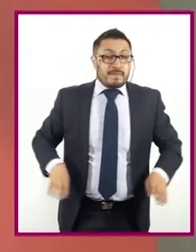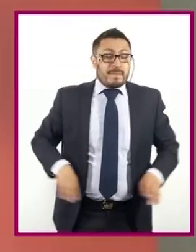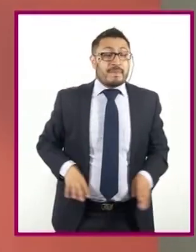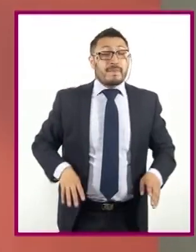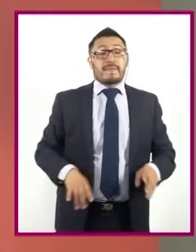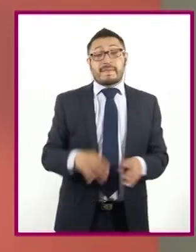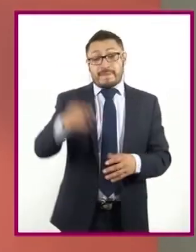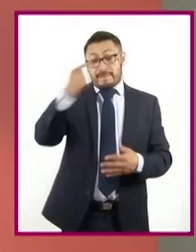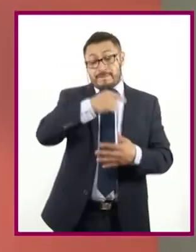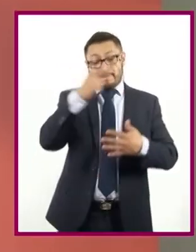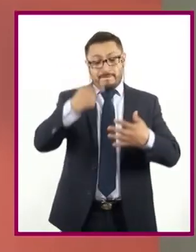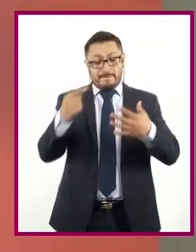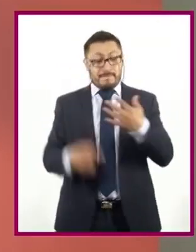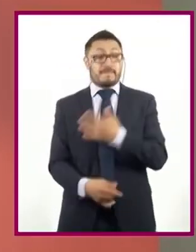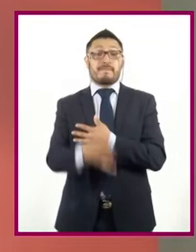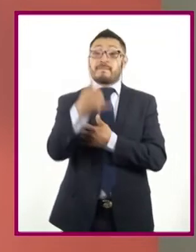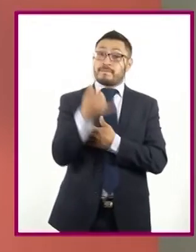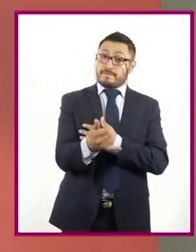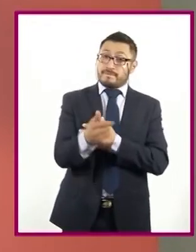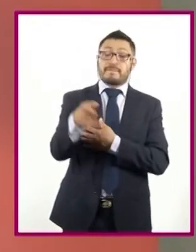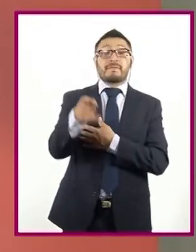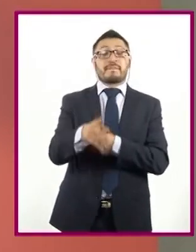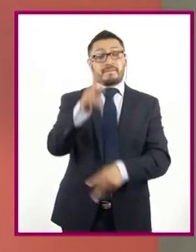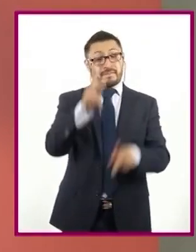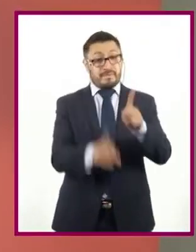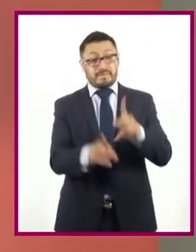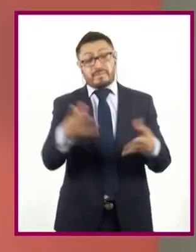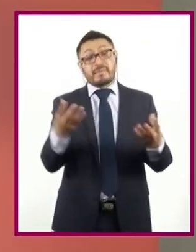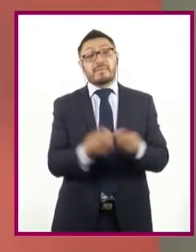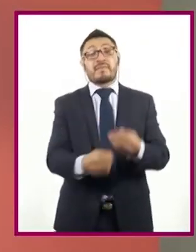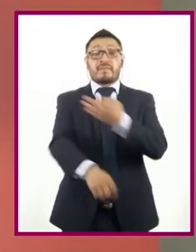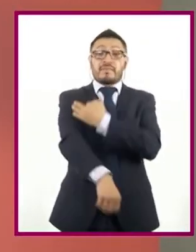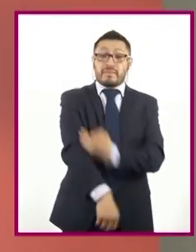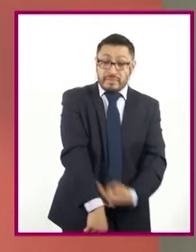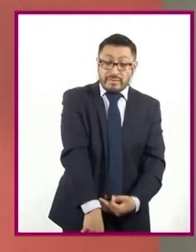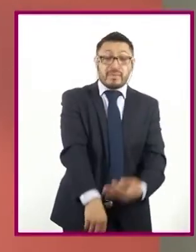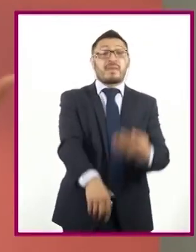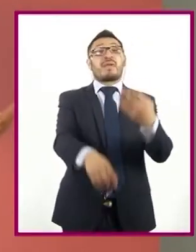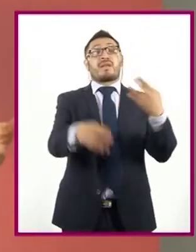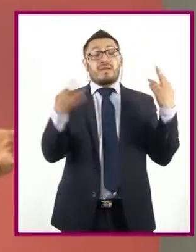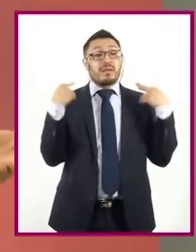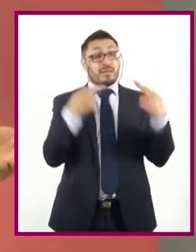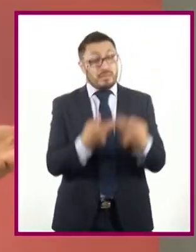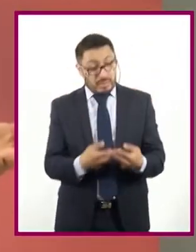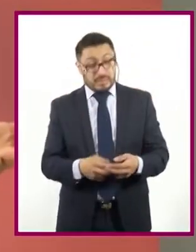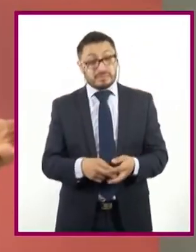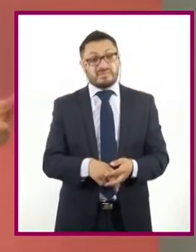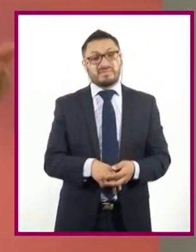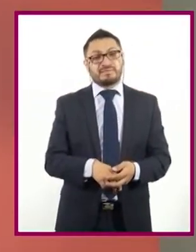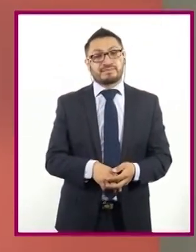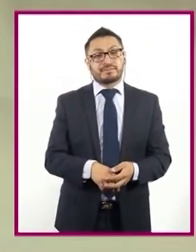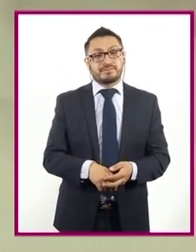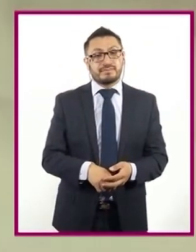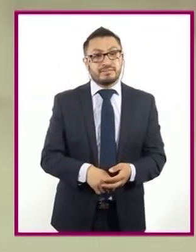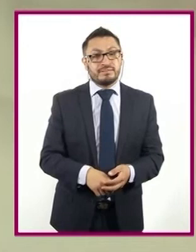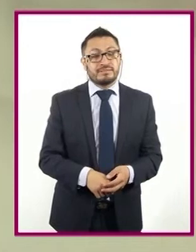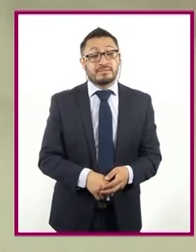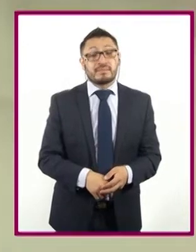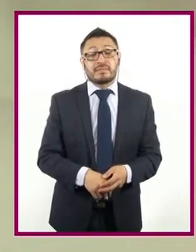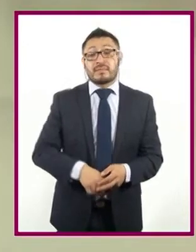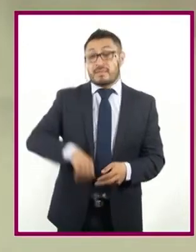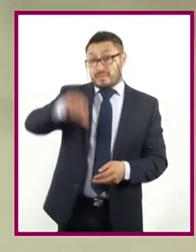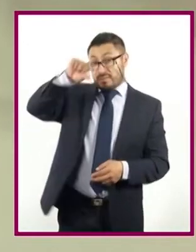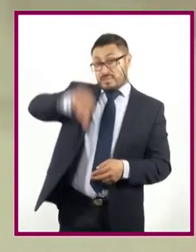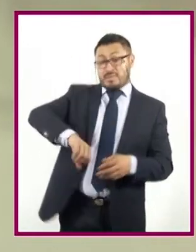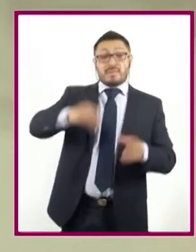considerar y, por supuesto, coméntenla con su familia y con su maestra o maestro. En esta